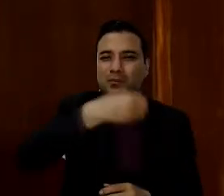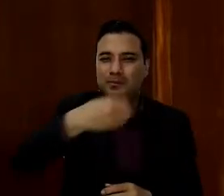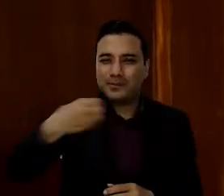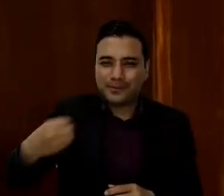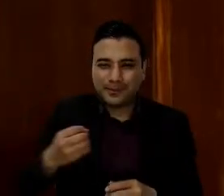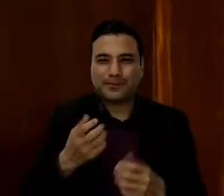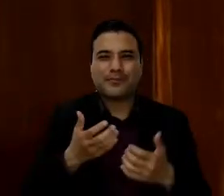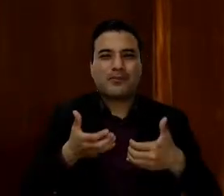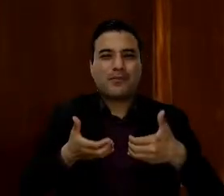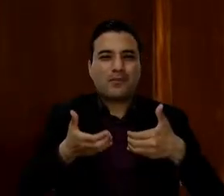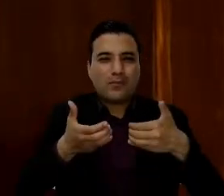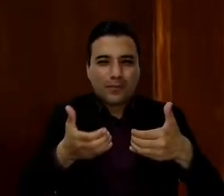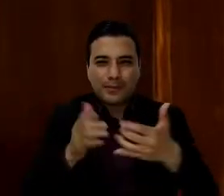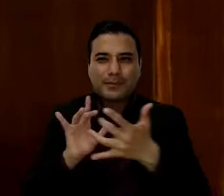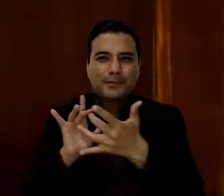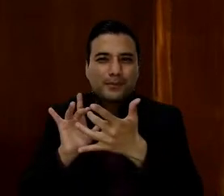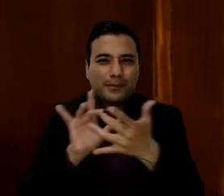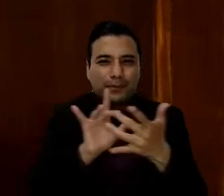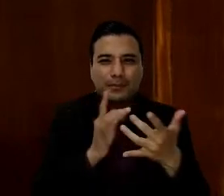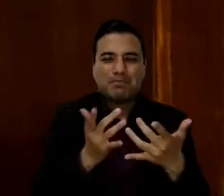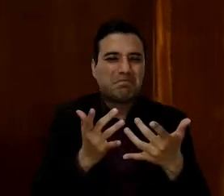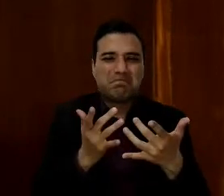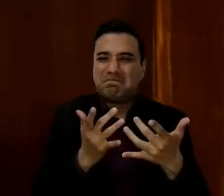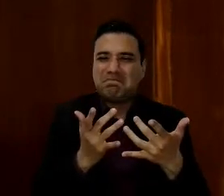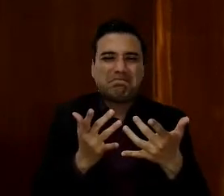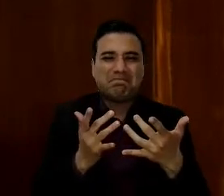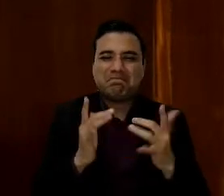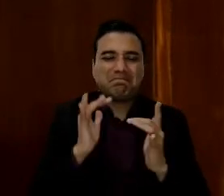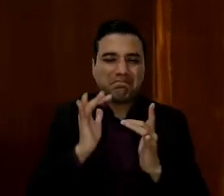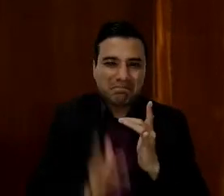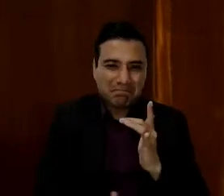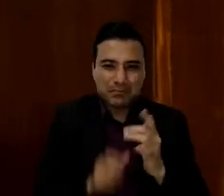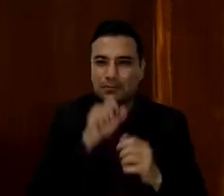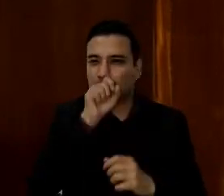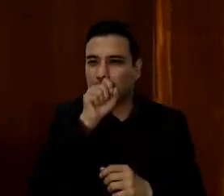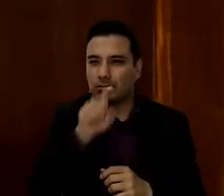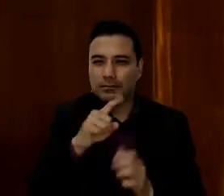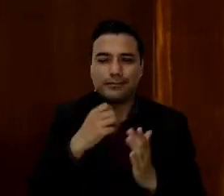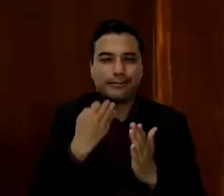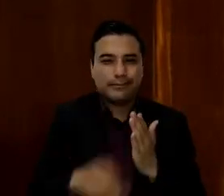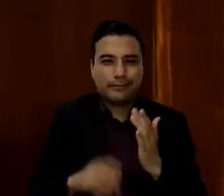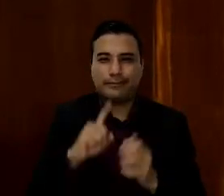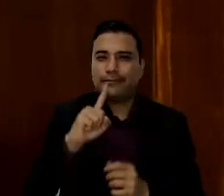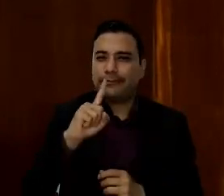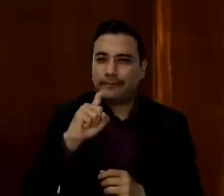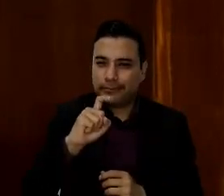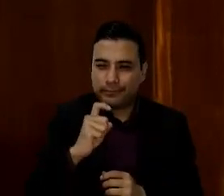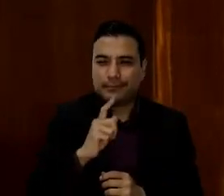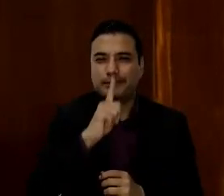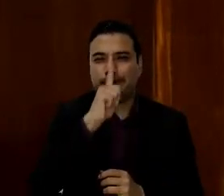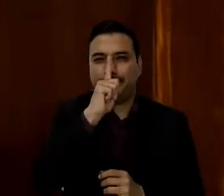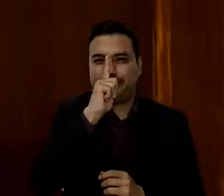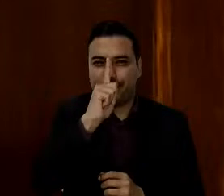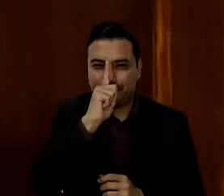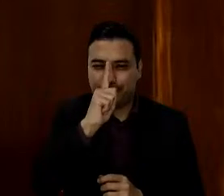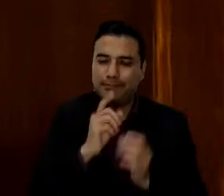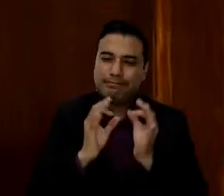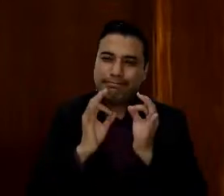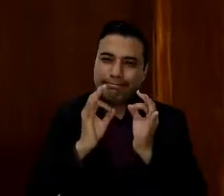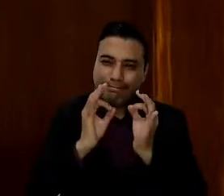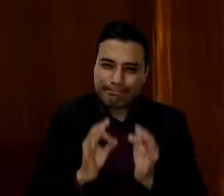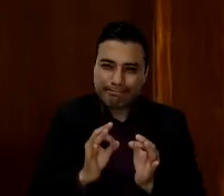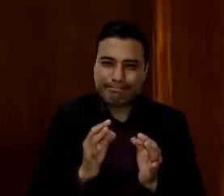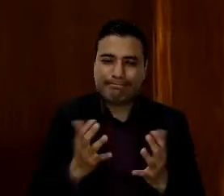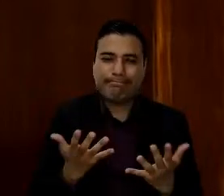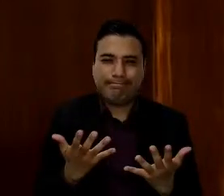de vías de comunicación, al desabasto de agua y de que los servicios públicos